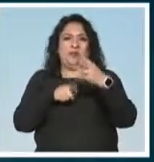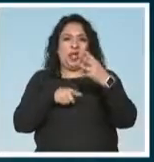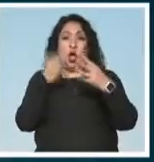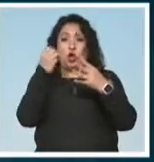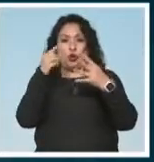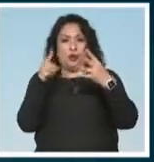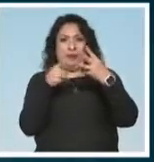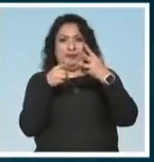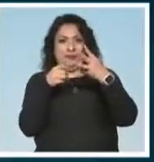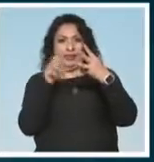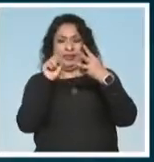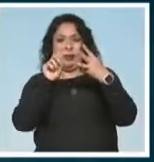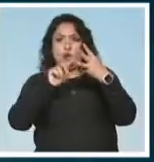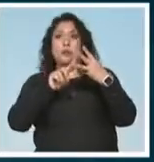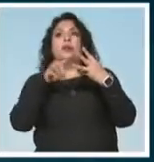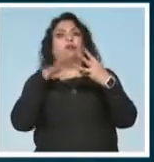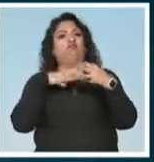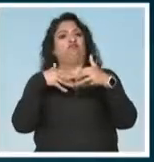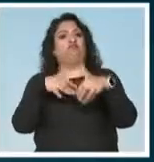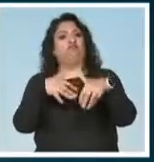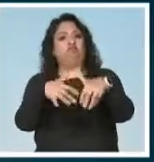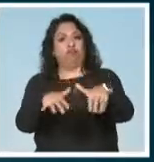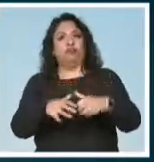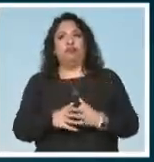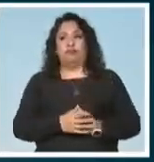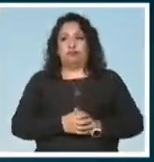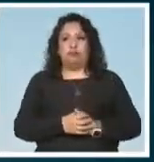octubre se lleve a cabo este evento.